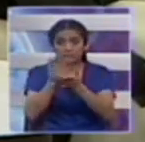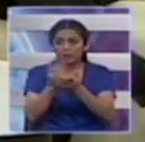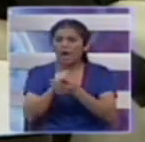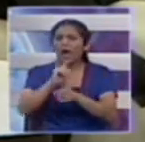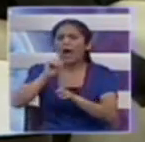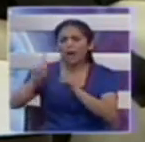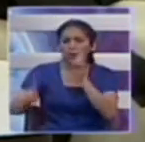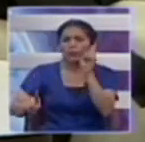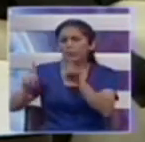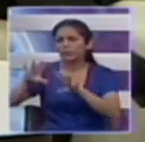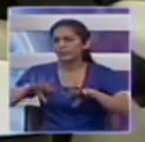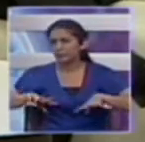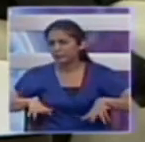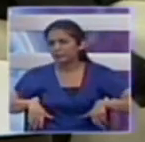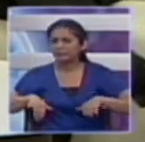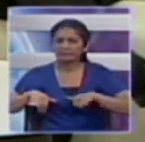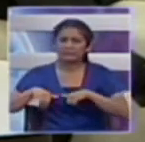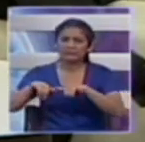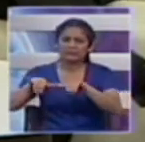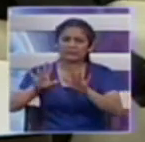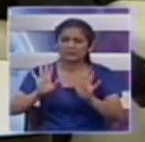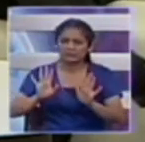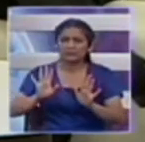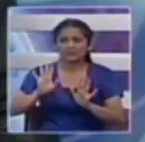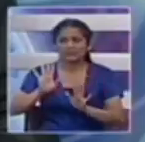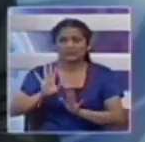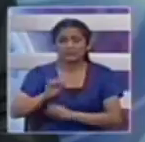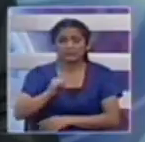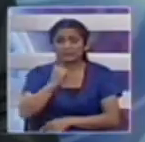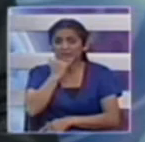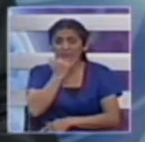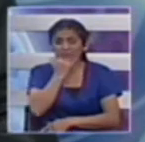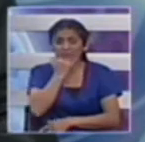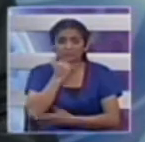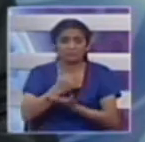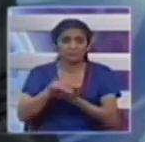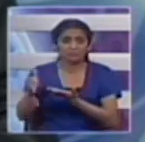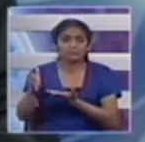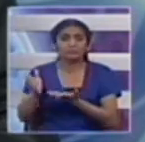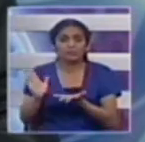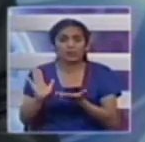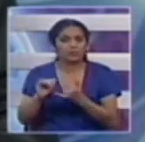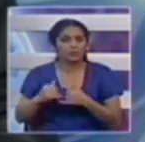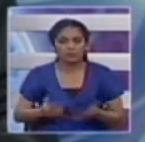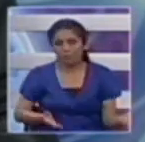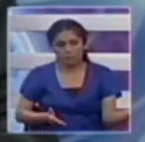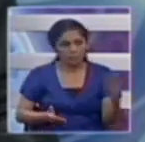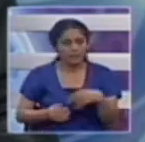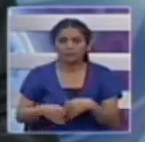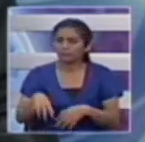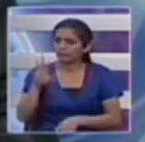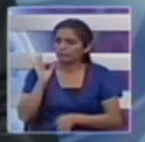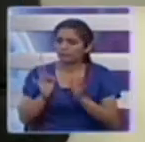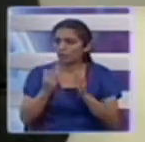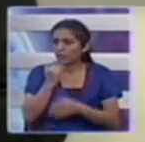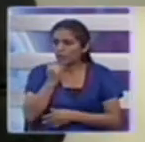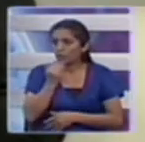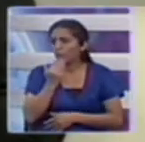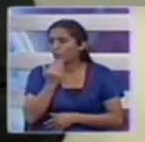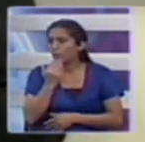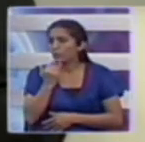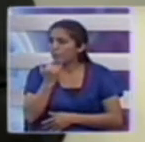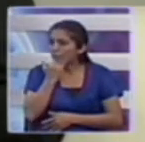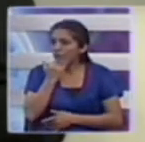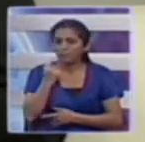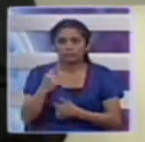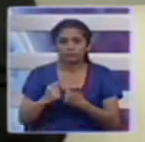graves, absolutamente repudiables, por supuesto, y que nosotros exigimos que lleguen hasta las últimas consecuencias, pero no pueden contaminar